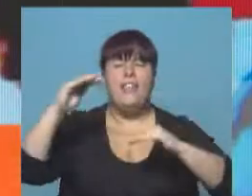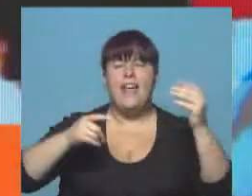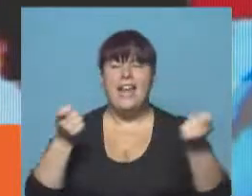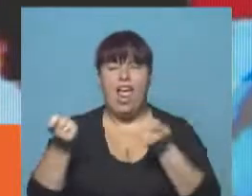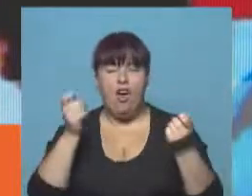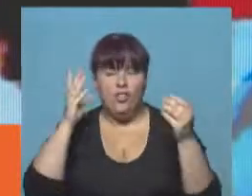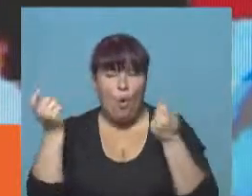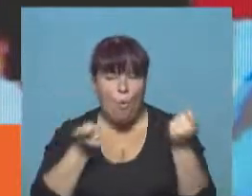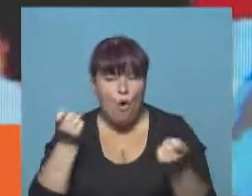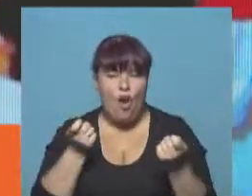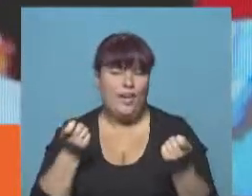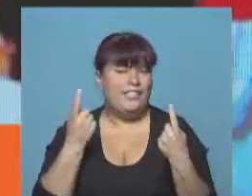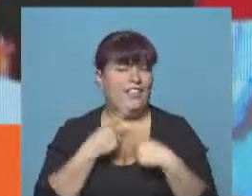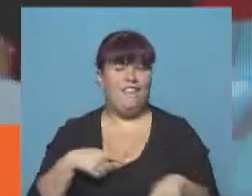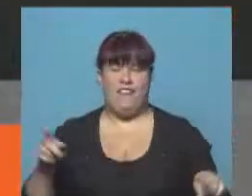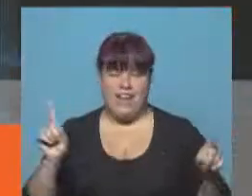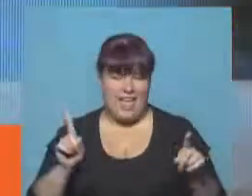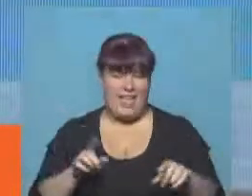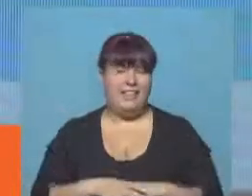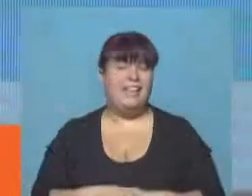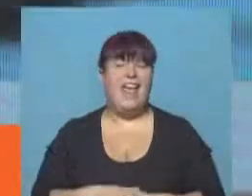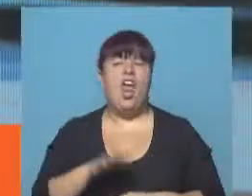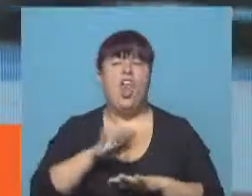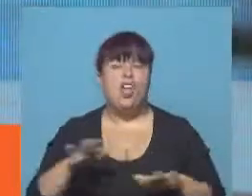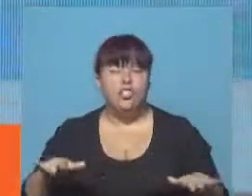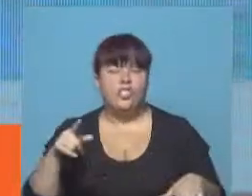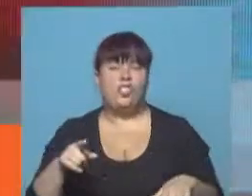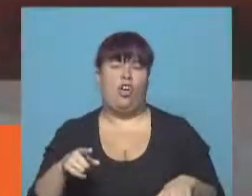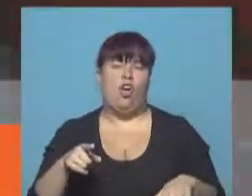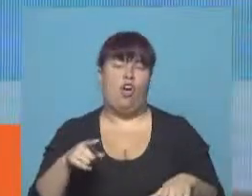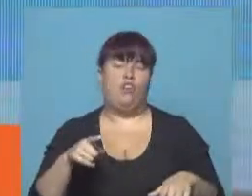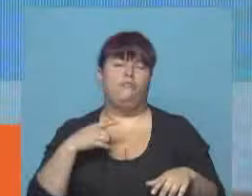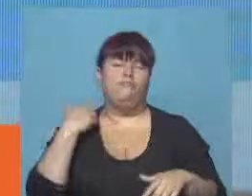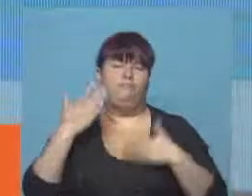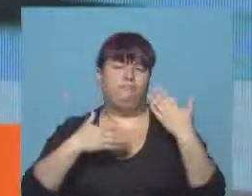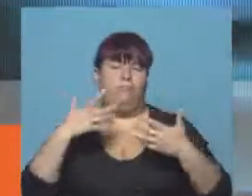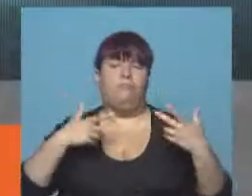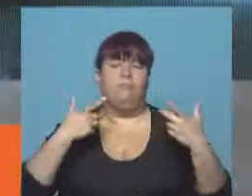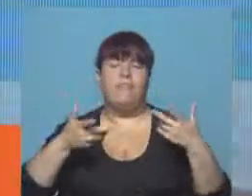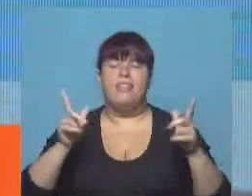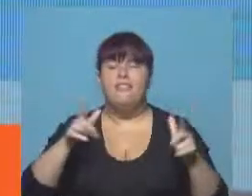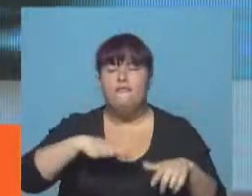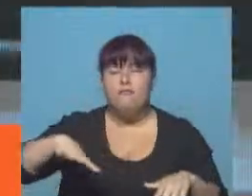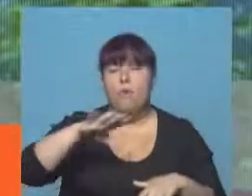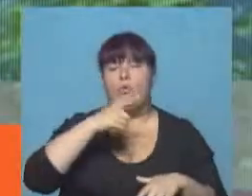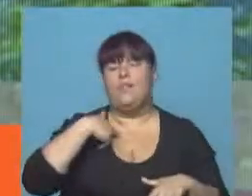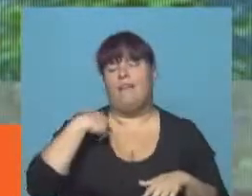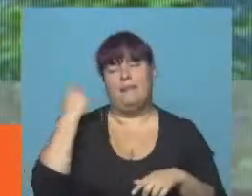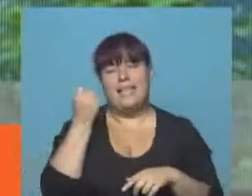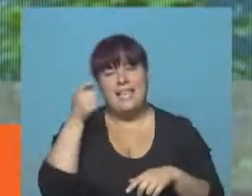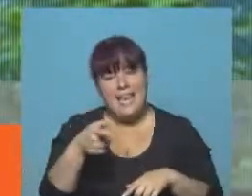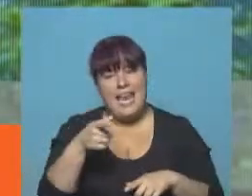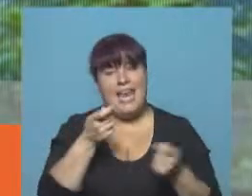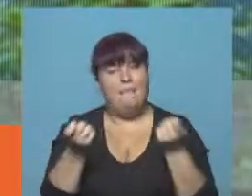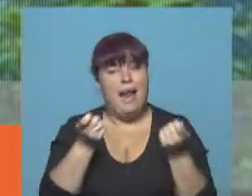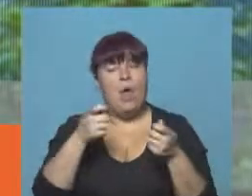negocio de nocturnidad es otra, donde los chicos desarrollan su esparcimiento al que nosotros que pretendemos